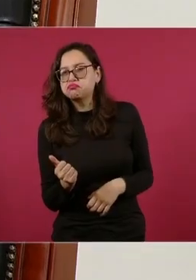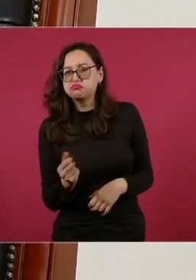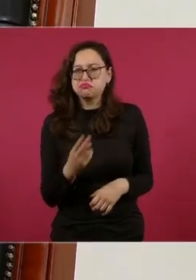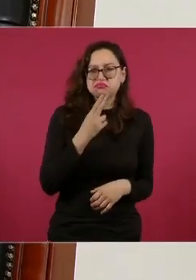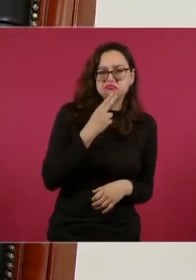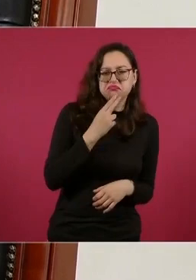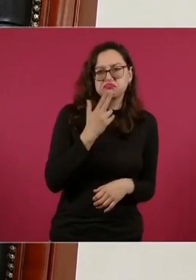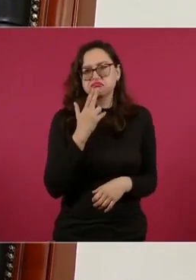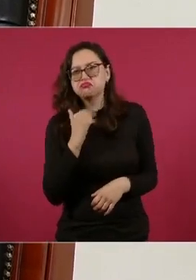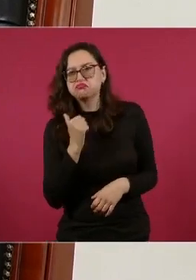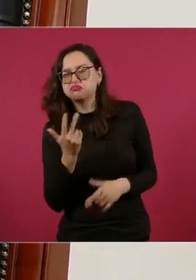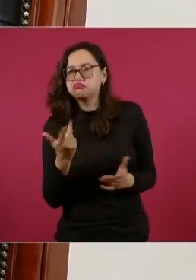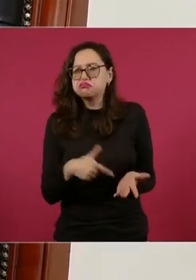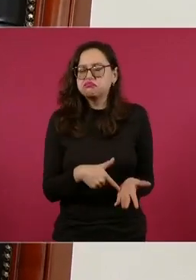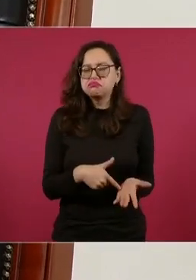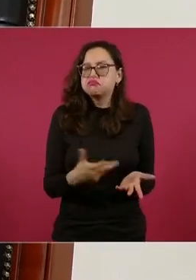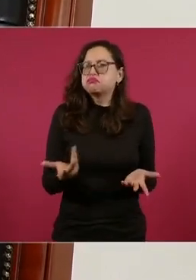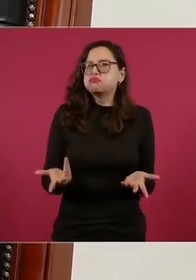Entonces, ¿por qué se meten